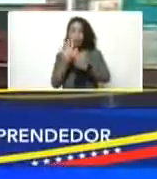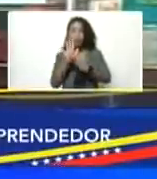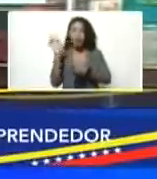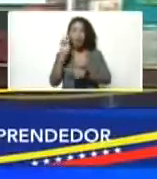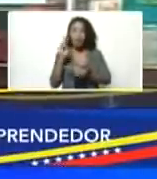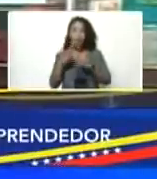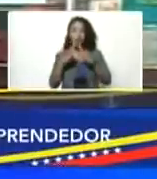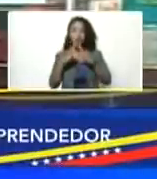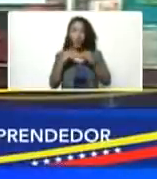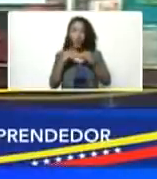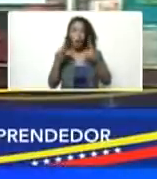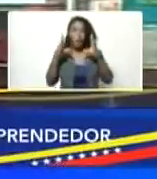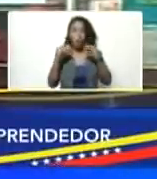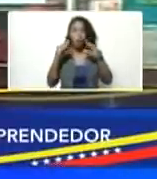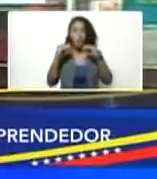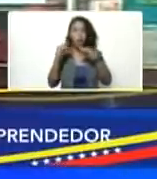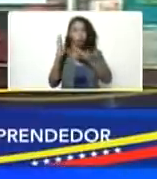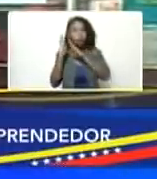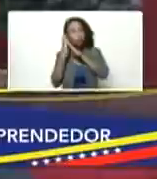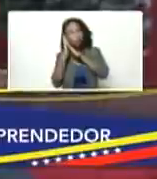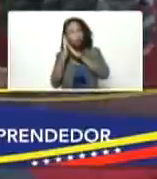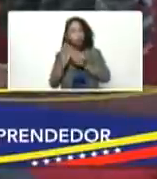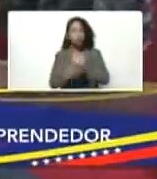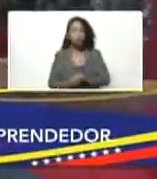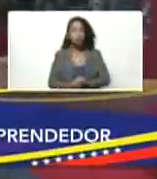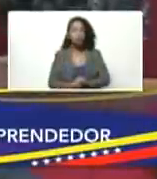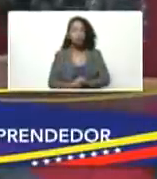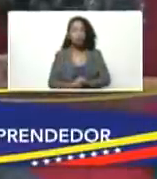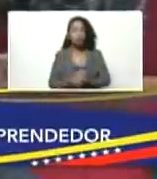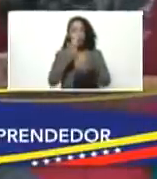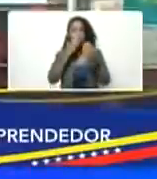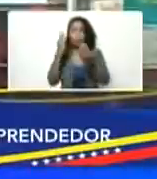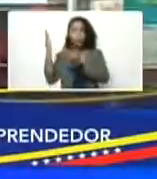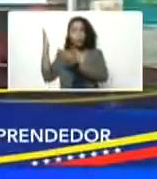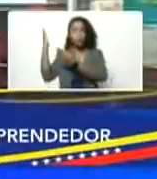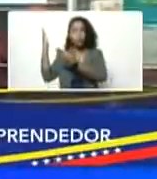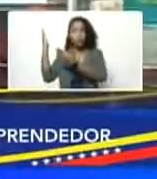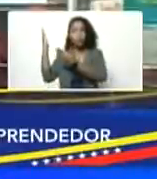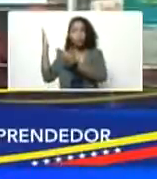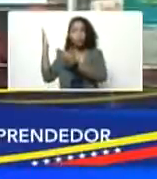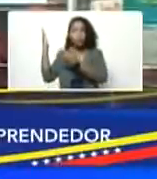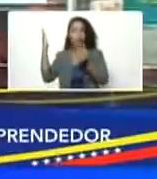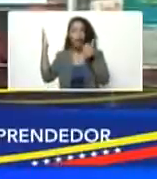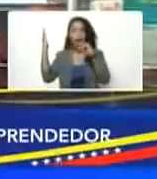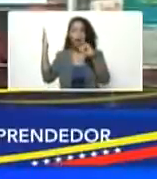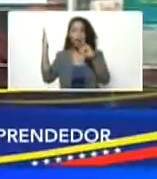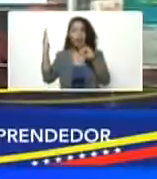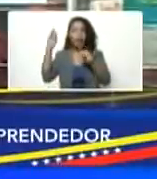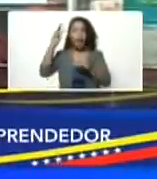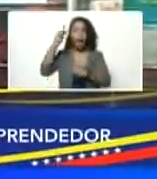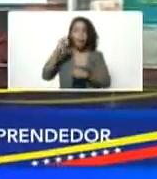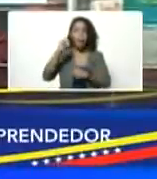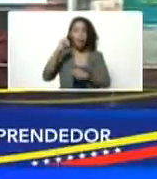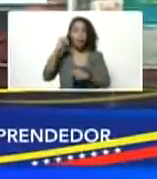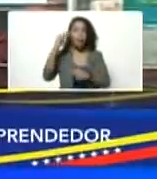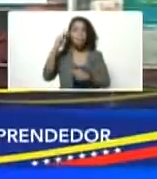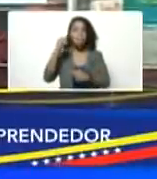en cojines. Correcto. Está con la M de